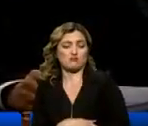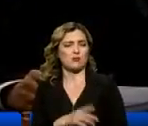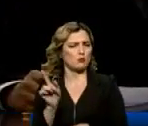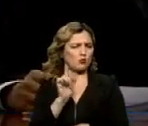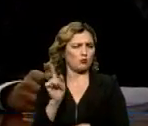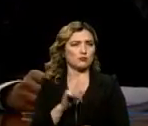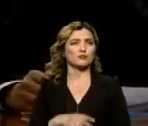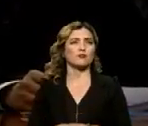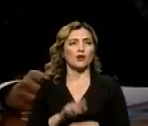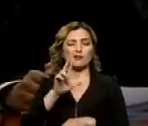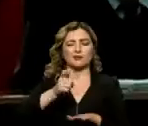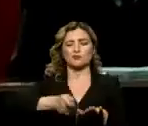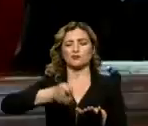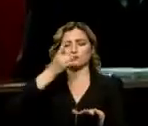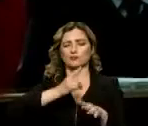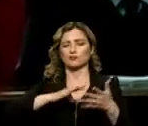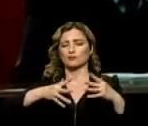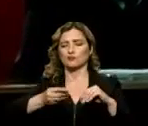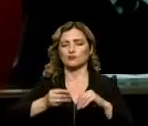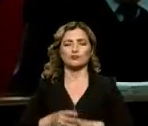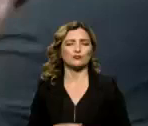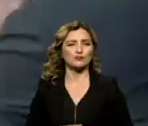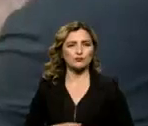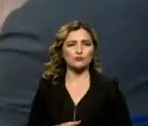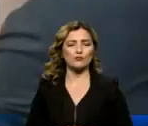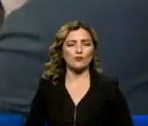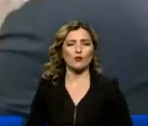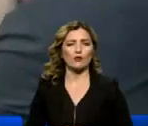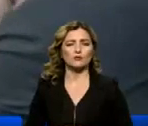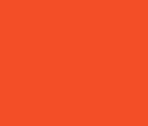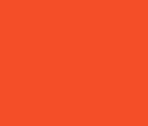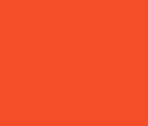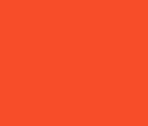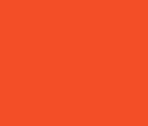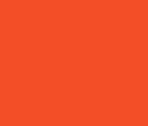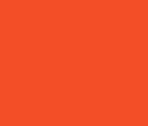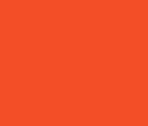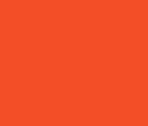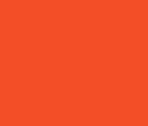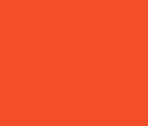resolución que los tres jueces que deliberan tienen entre manos. Dayana Monroy, 24 horas.